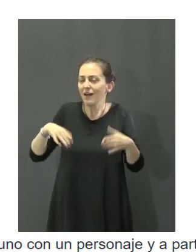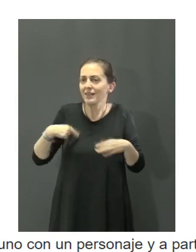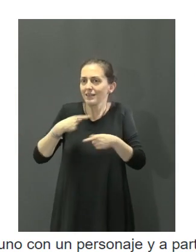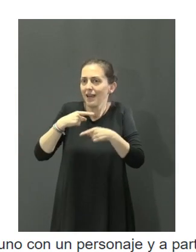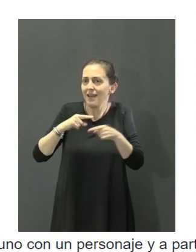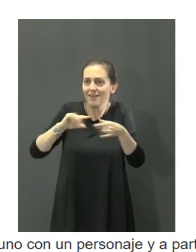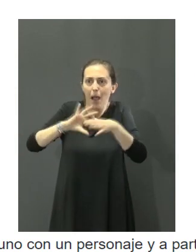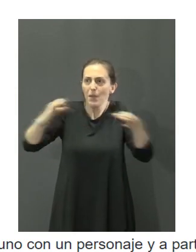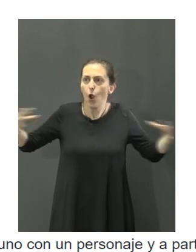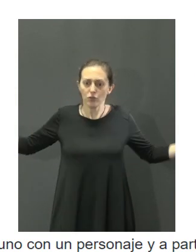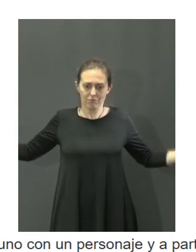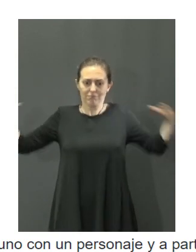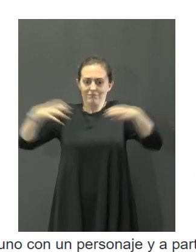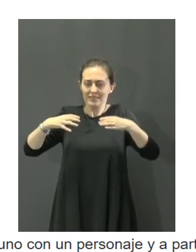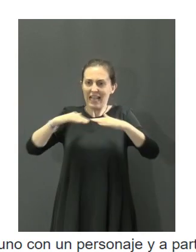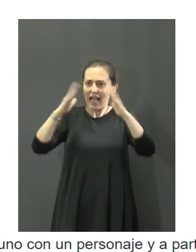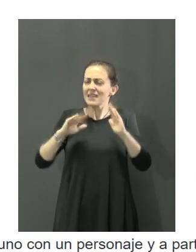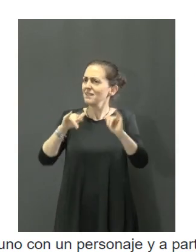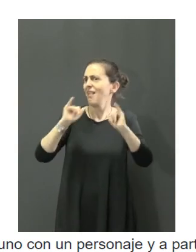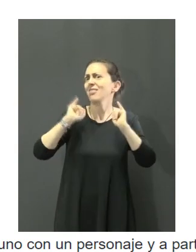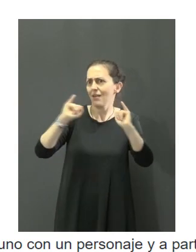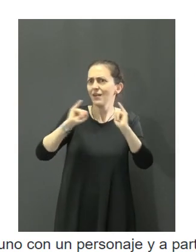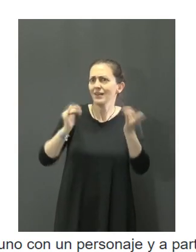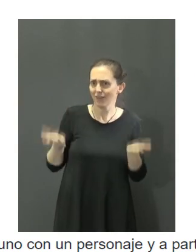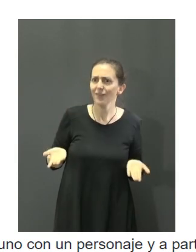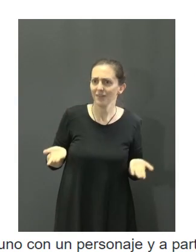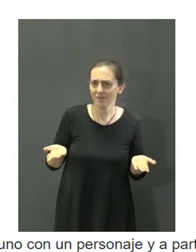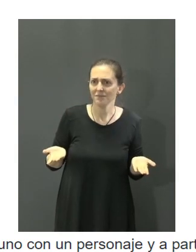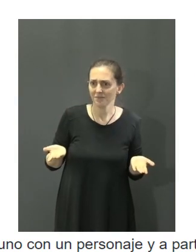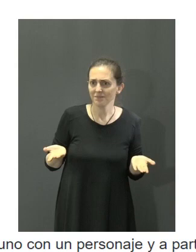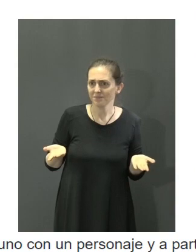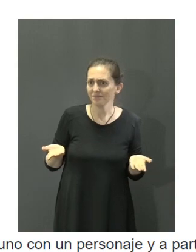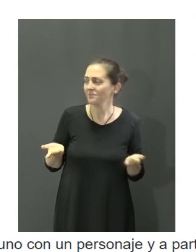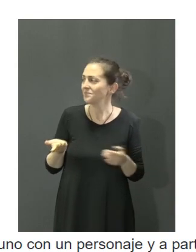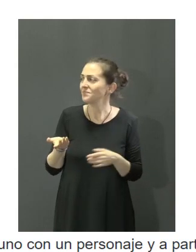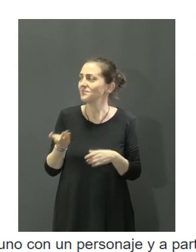la pandilla en casa a jugar y era muy divertido.